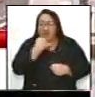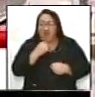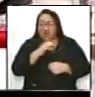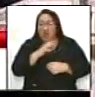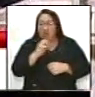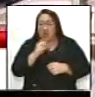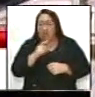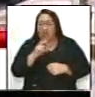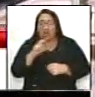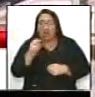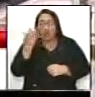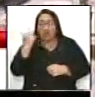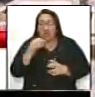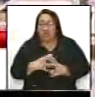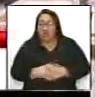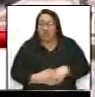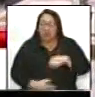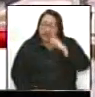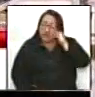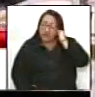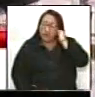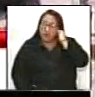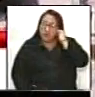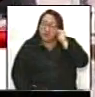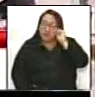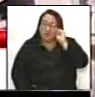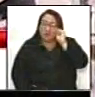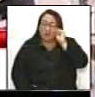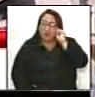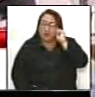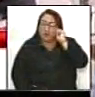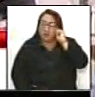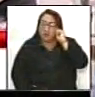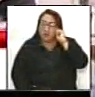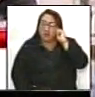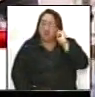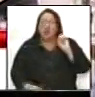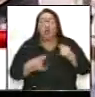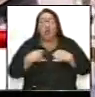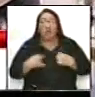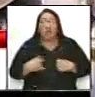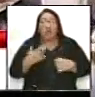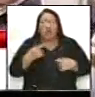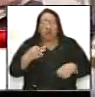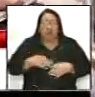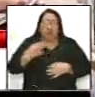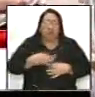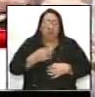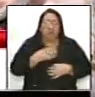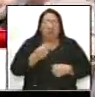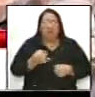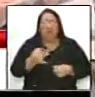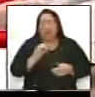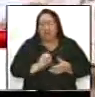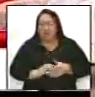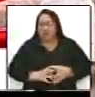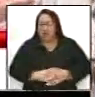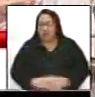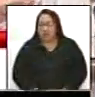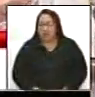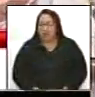oxidado, de la época del Ñangué. Estos son los uniformes con los que operan los bomberos. Surcidos, cosidos, parchados,